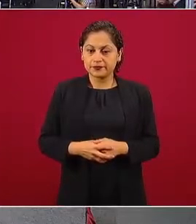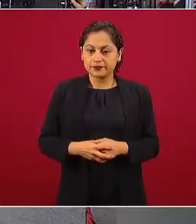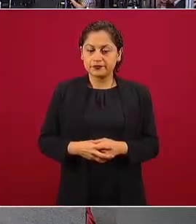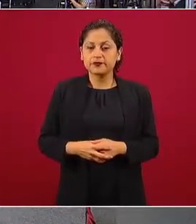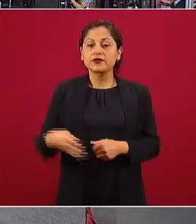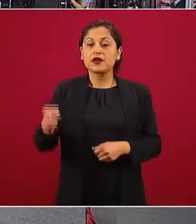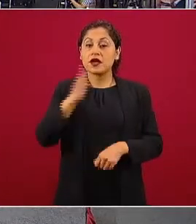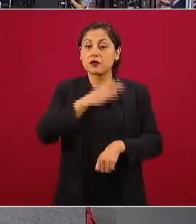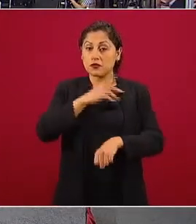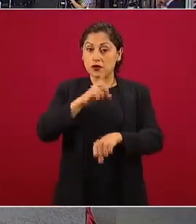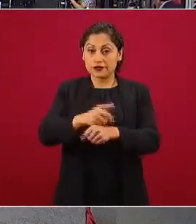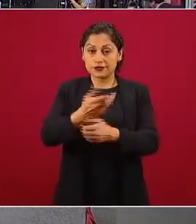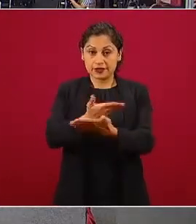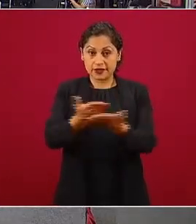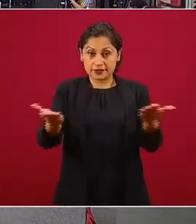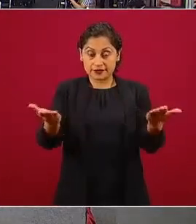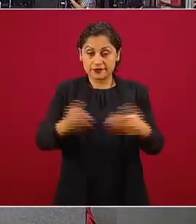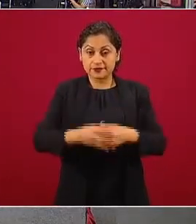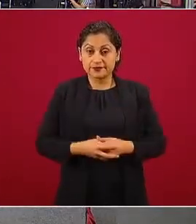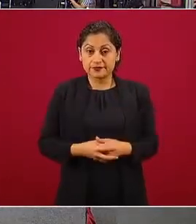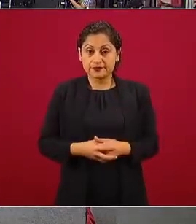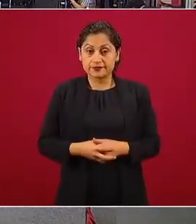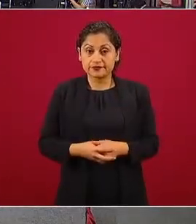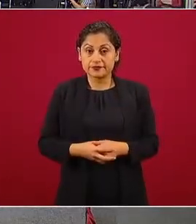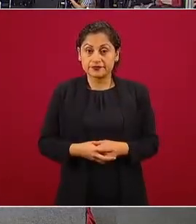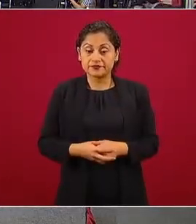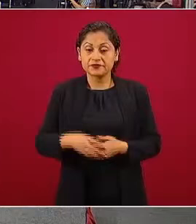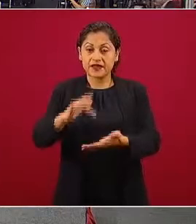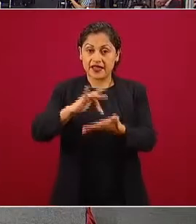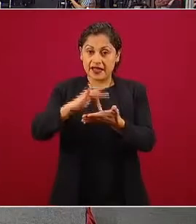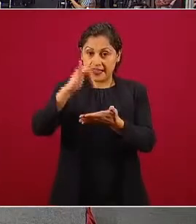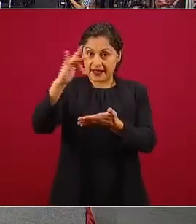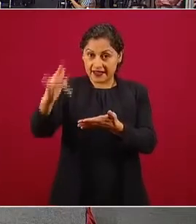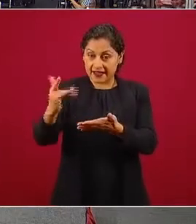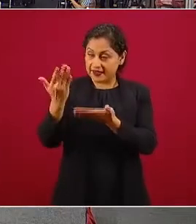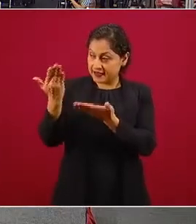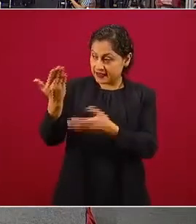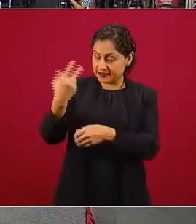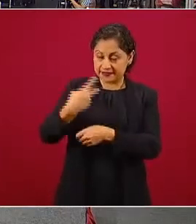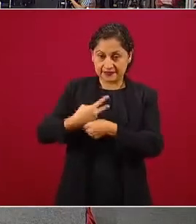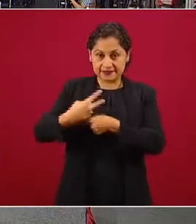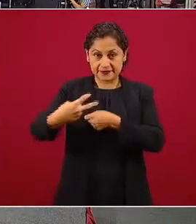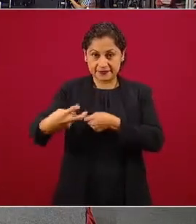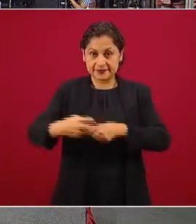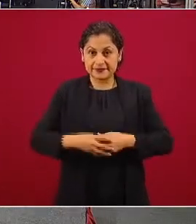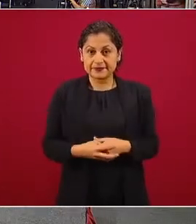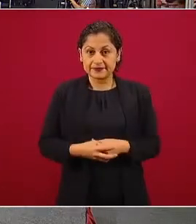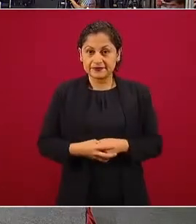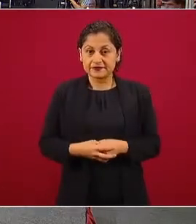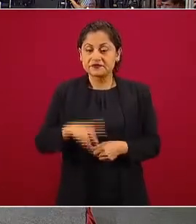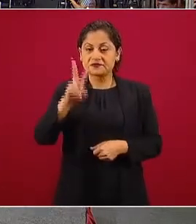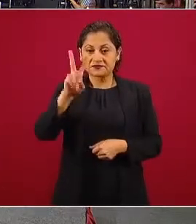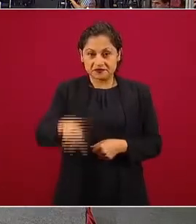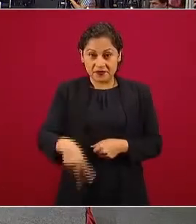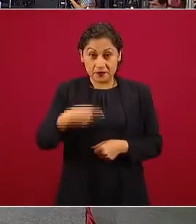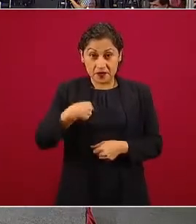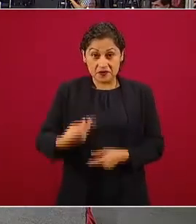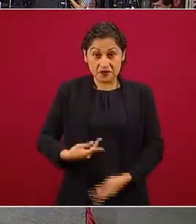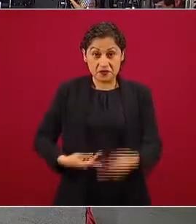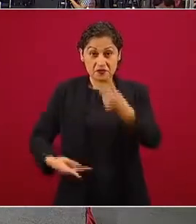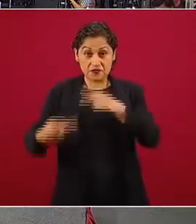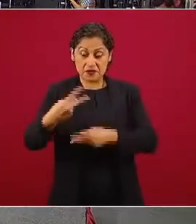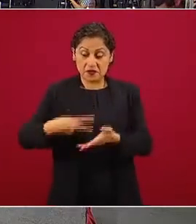Muy buenos días a todos. Muchísimas gracias por la invitación, señor presidente. Es un honor para mí estar esta